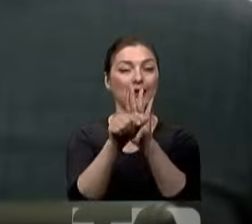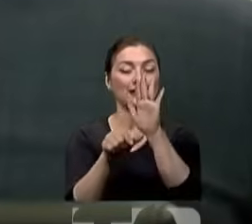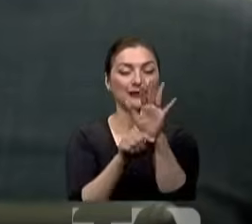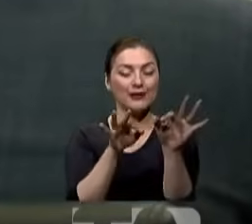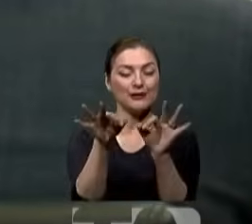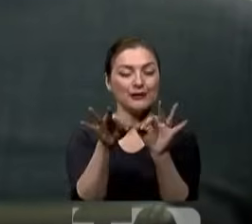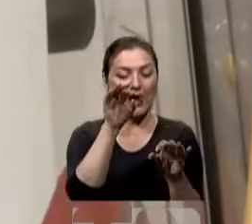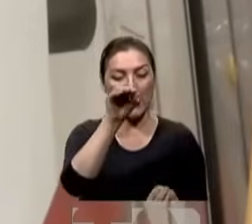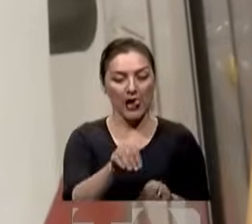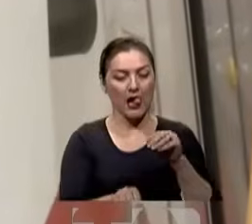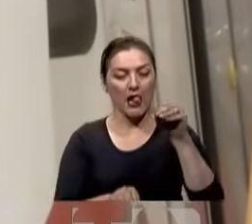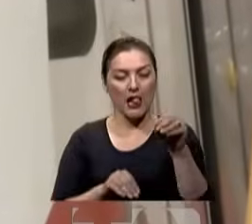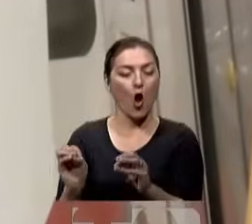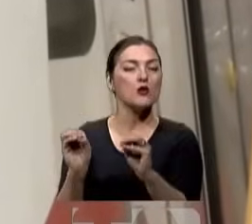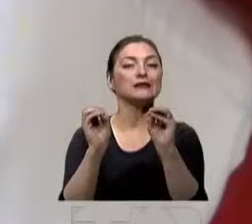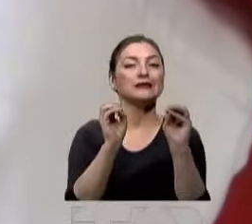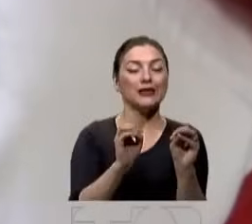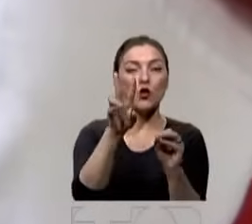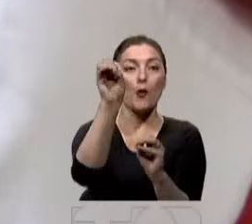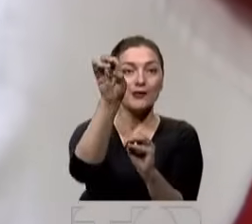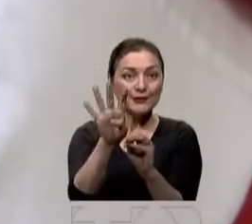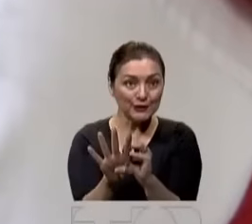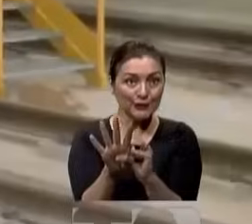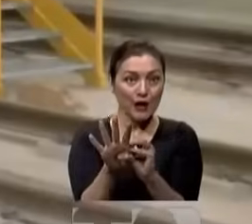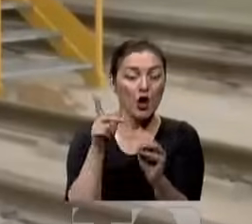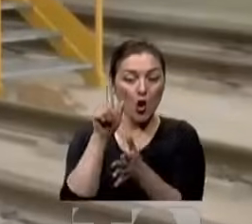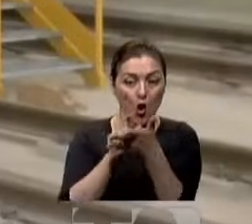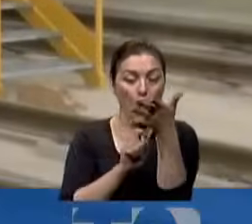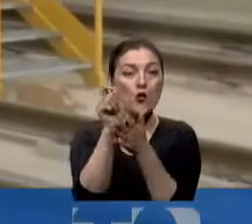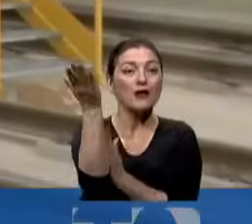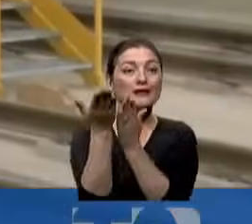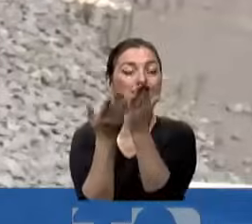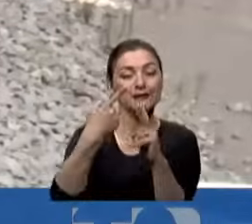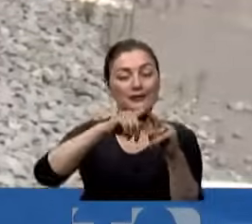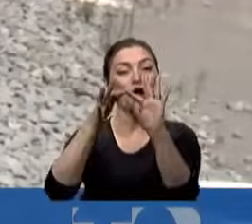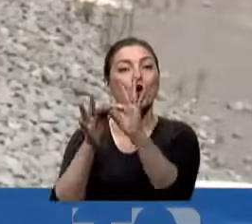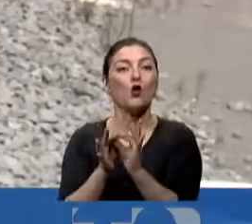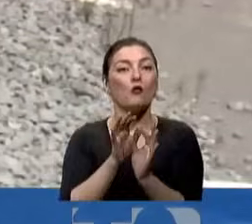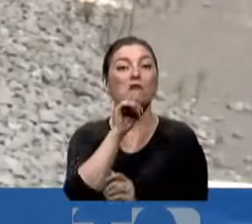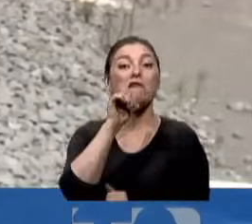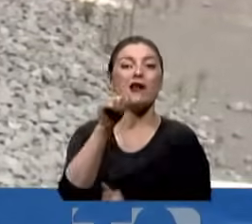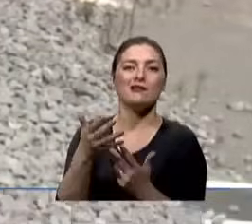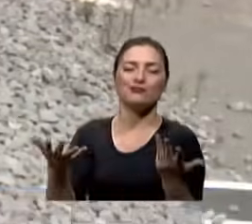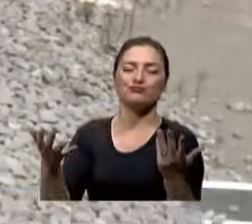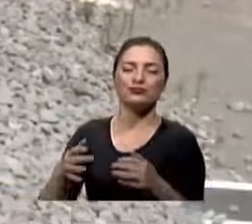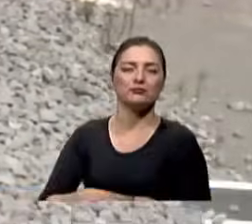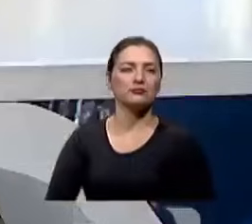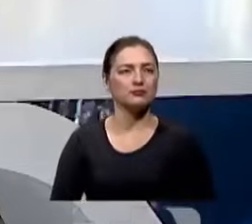durante el 2024, esto incluyendo a la contratación del servicio de mantenimiento que aún no estaría definida.